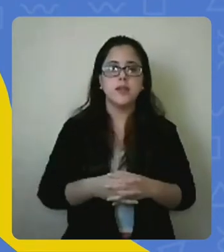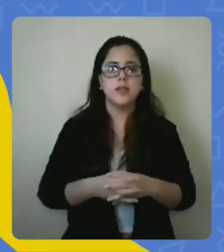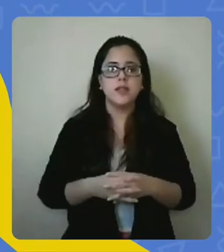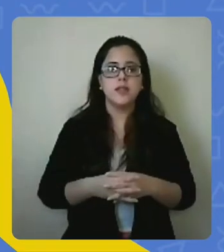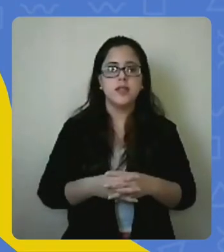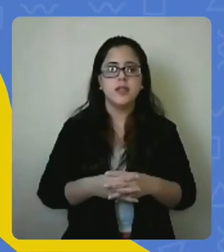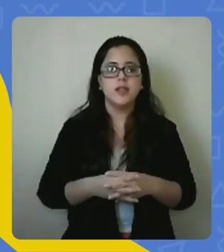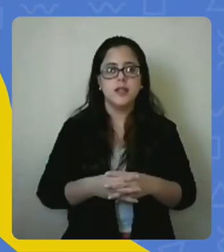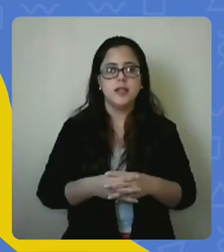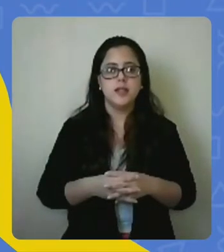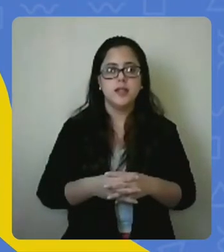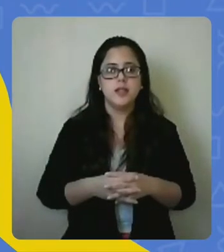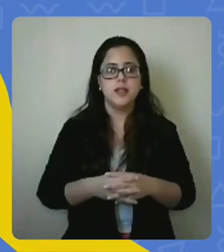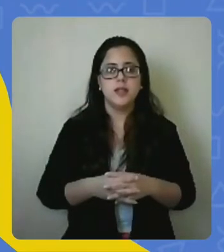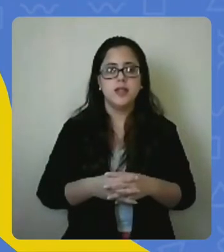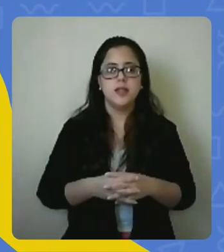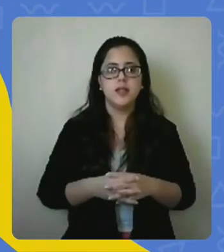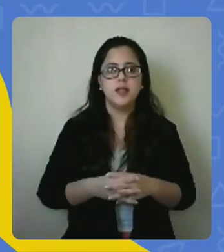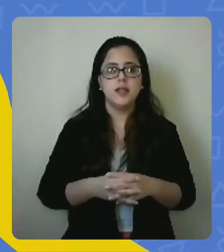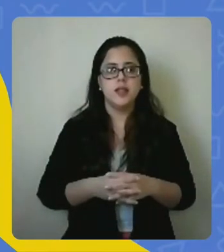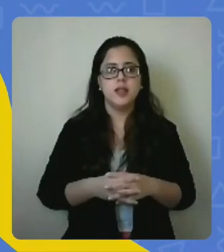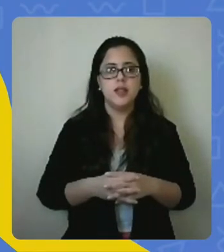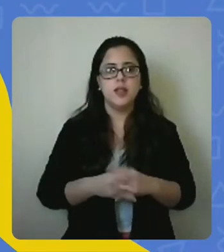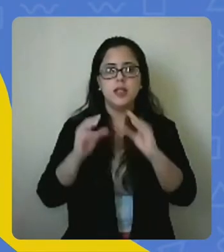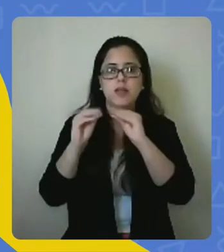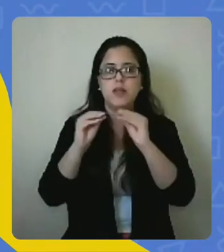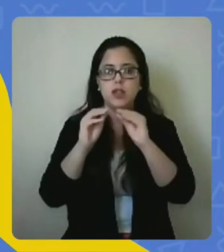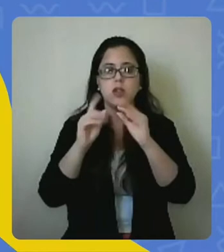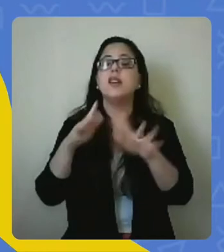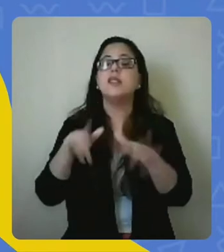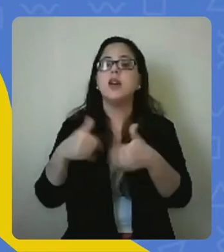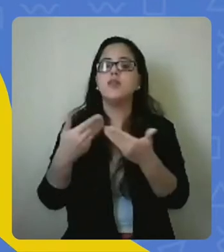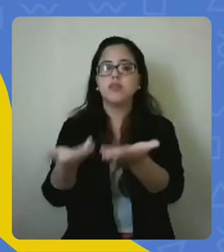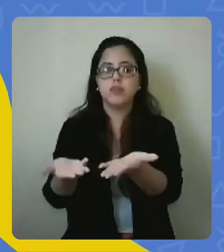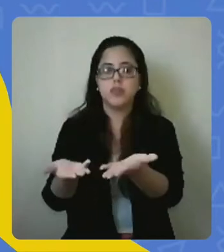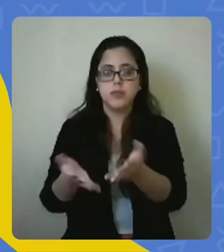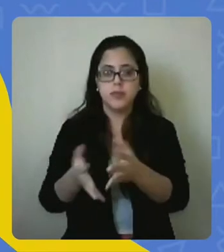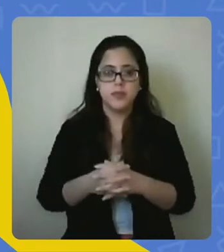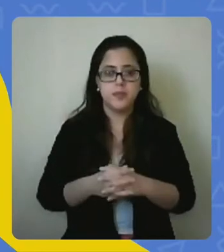¿Y es que si nos escapamos? Te las dejas para ti.